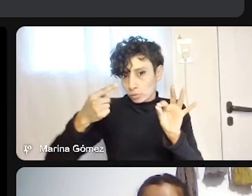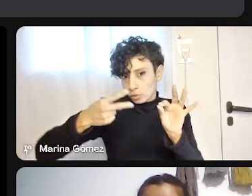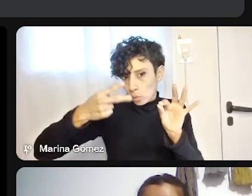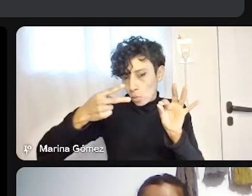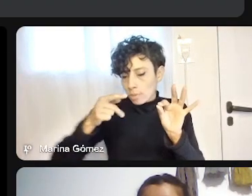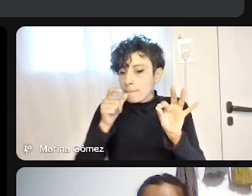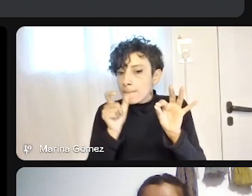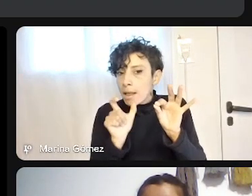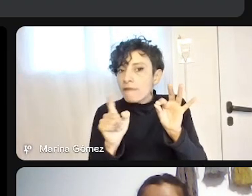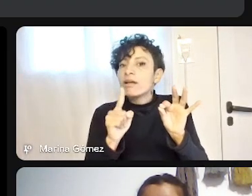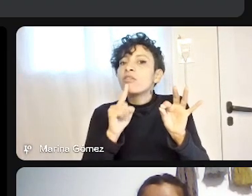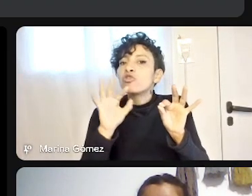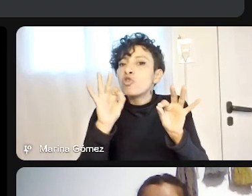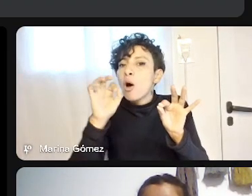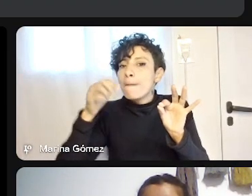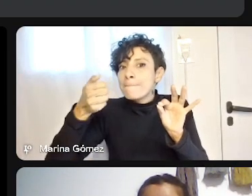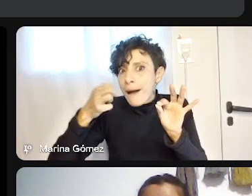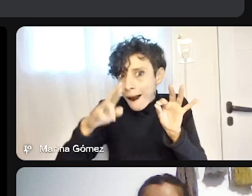cómo Fabri